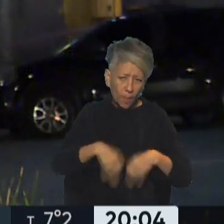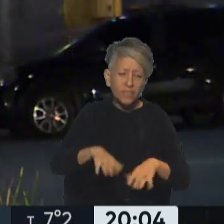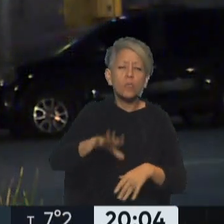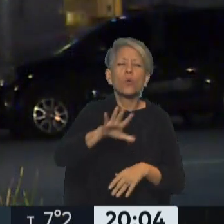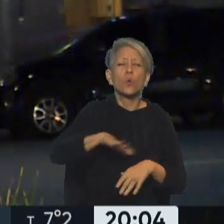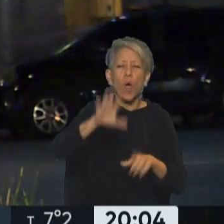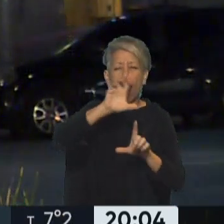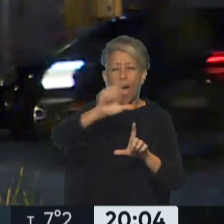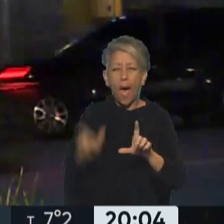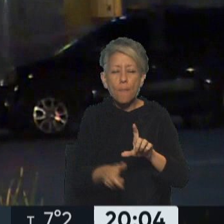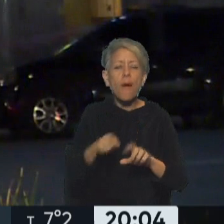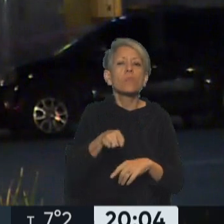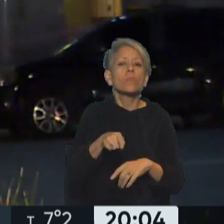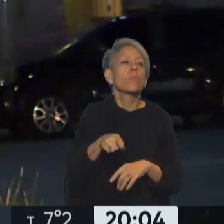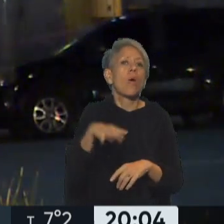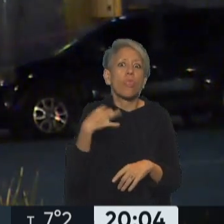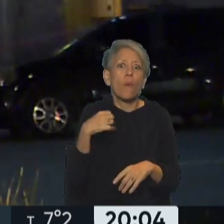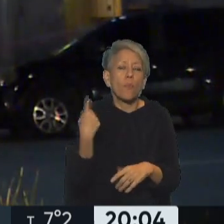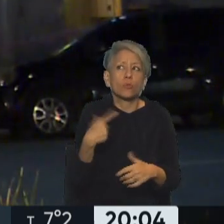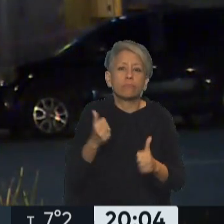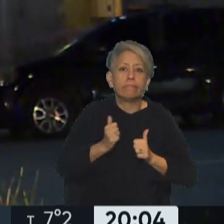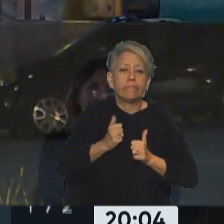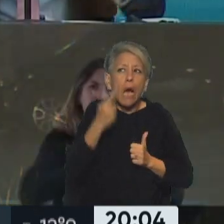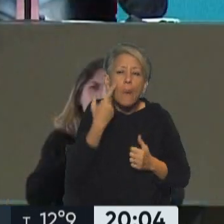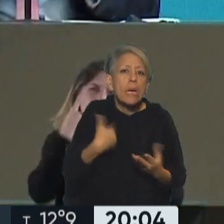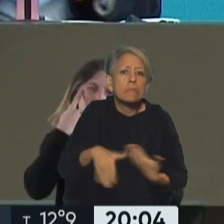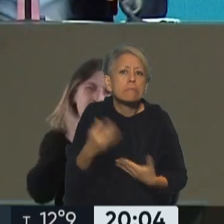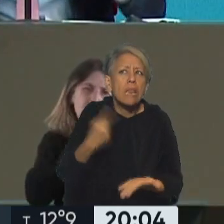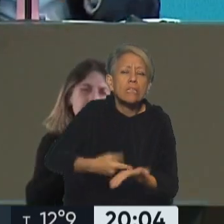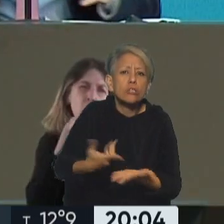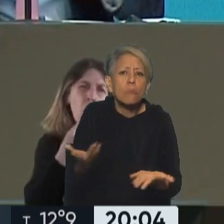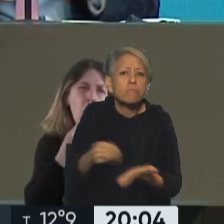mayor poder adquisitivo, habrá que seguir esperando más definiciones,